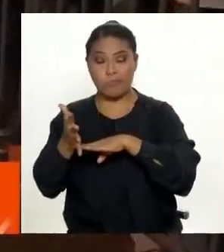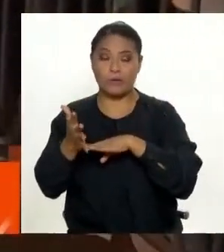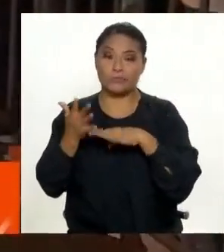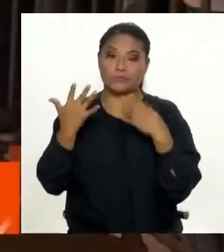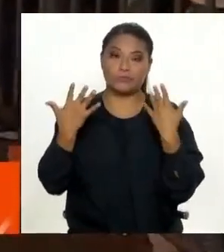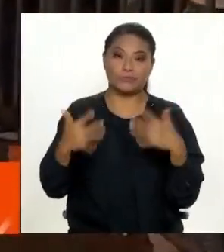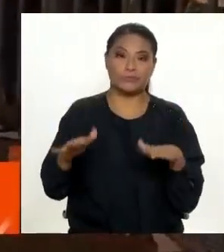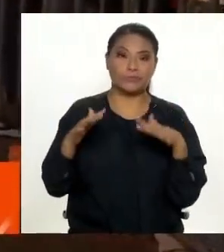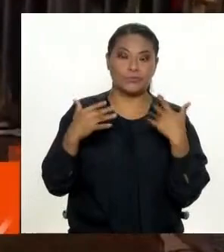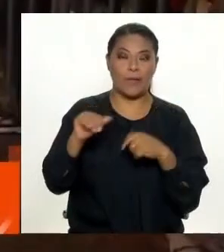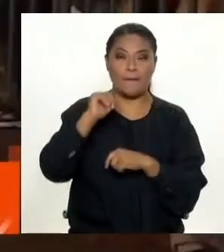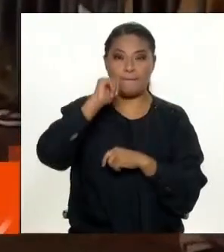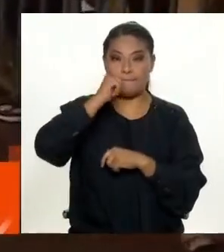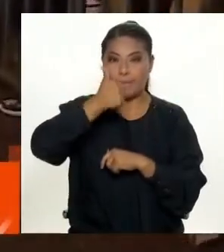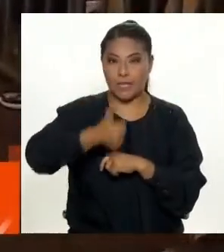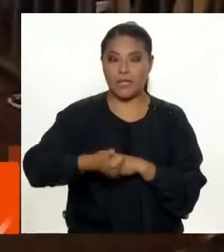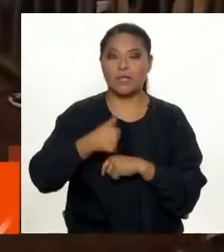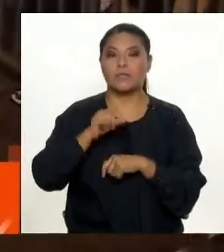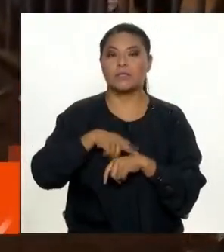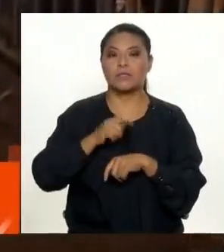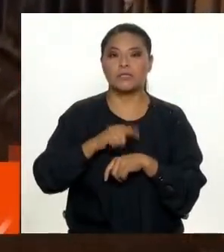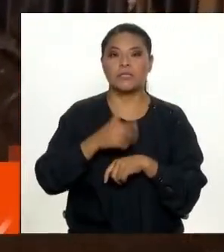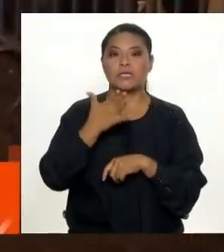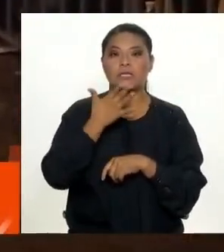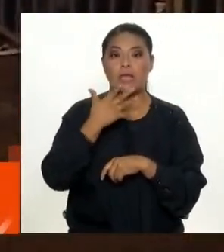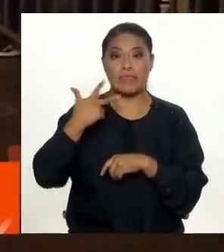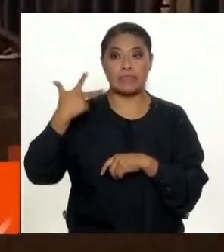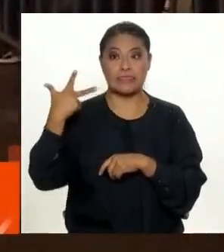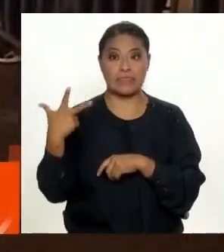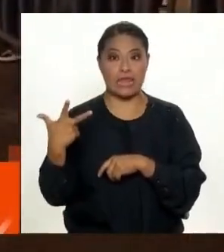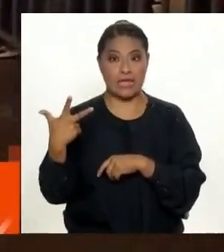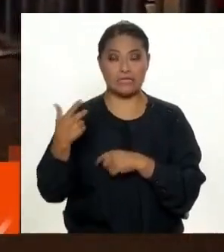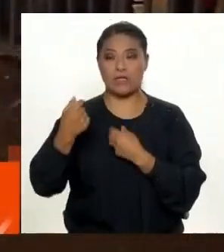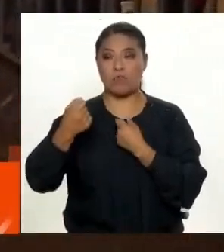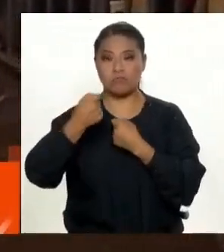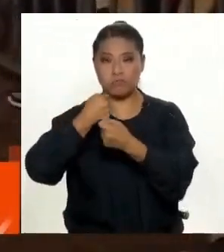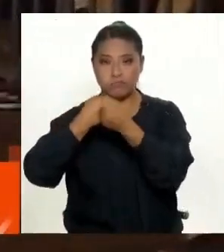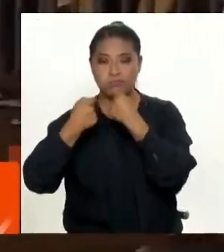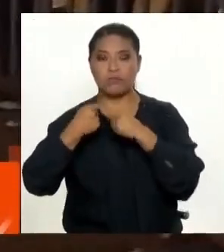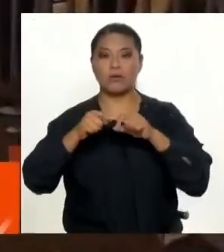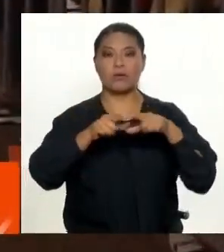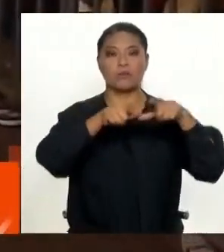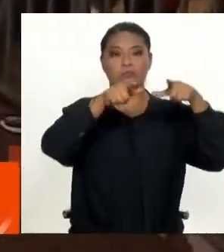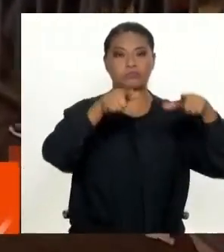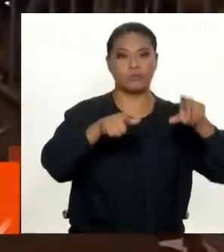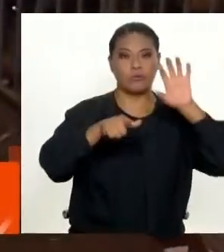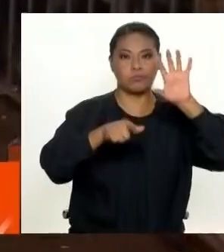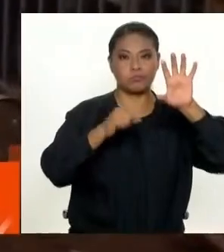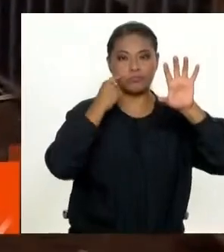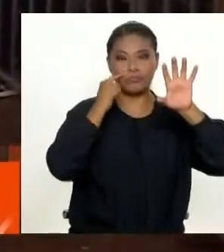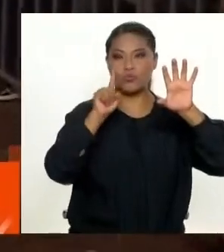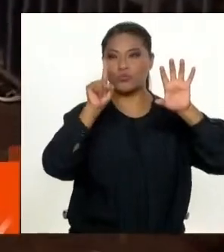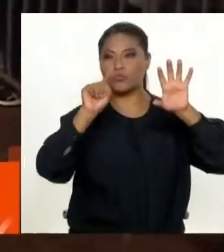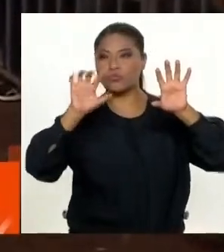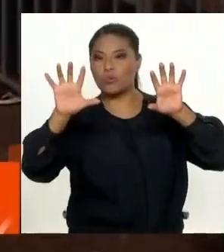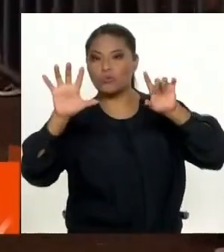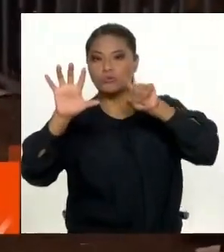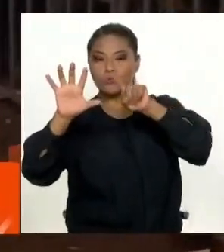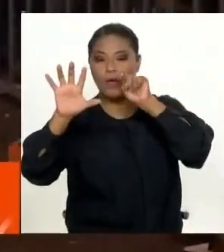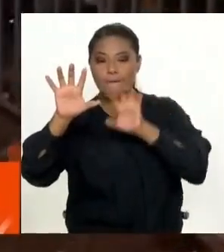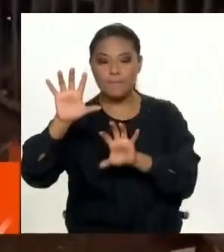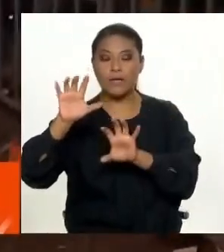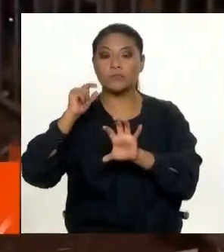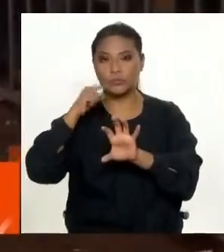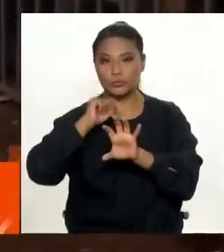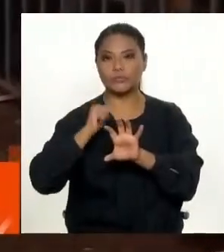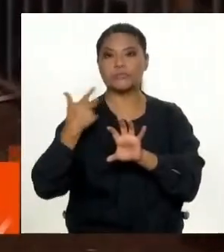ver mañana. Son tres conductores, tres escenarios que vamos a poder visualizar de manera simultánea. Estamos hablando